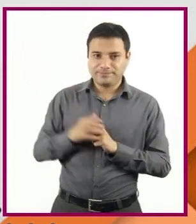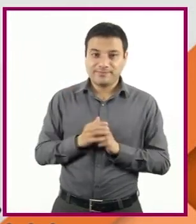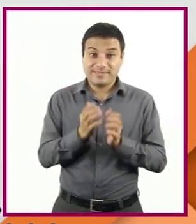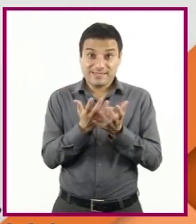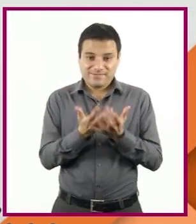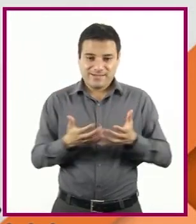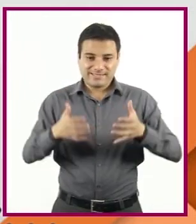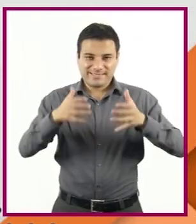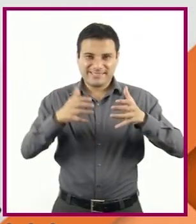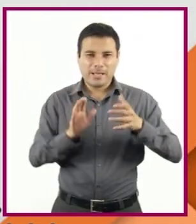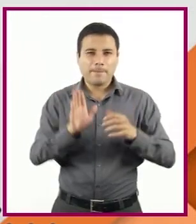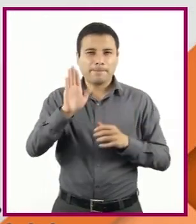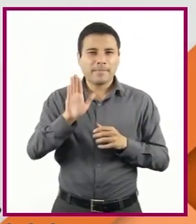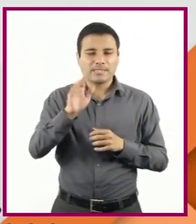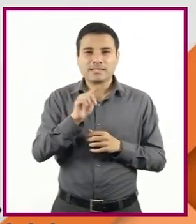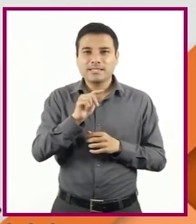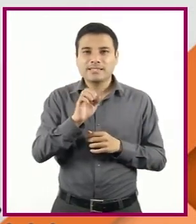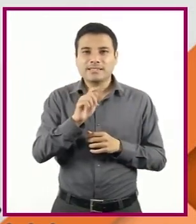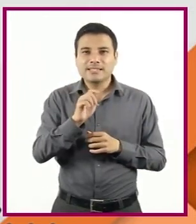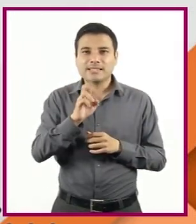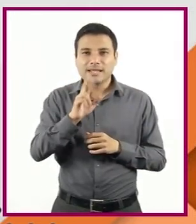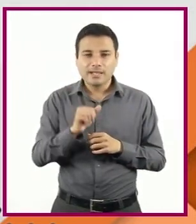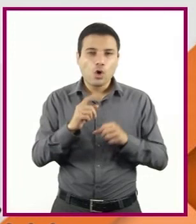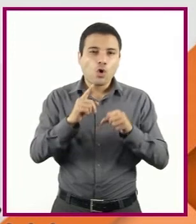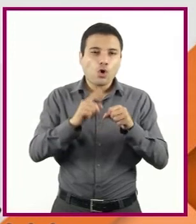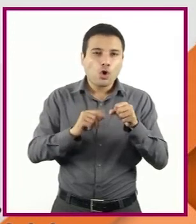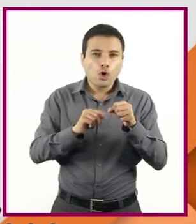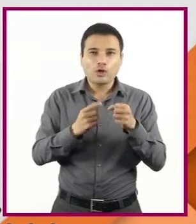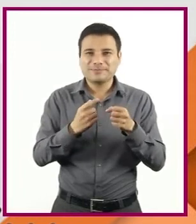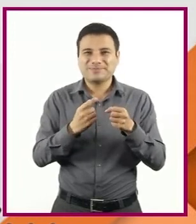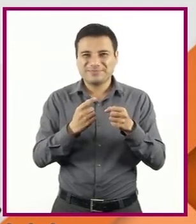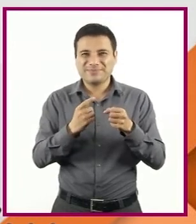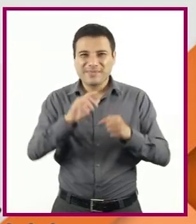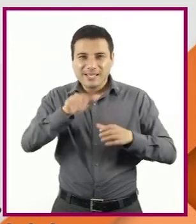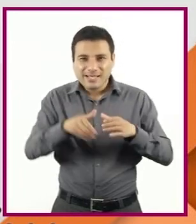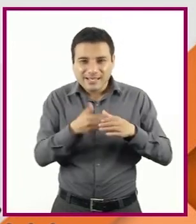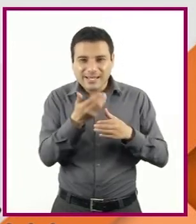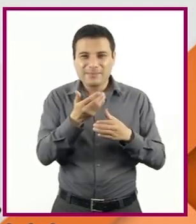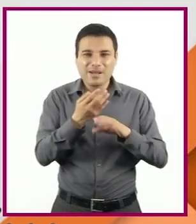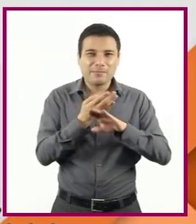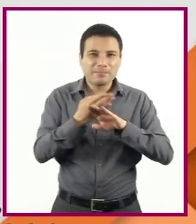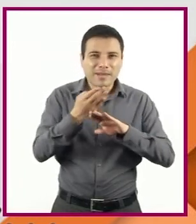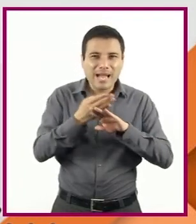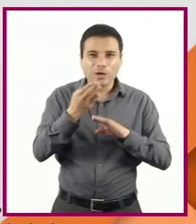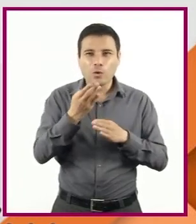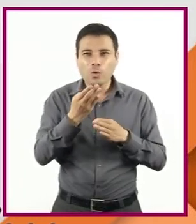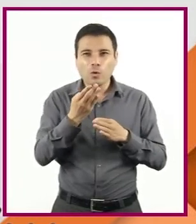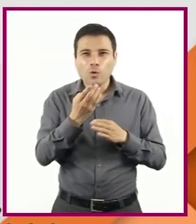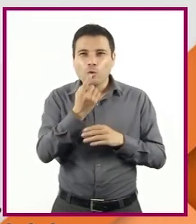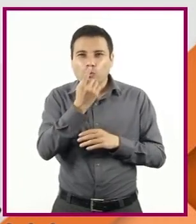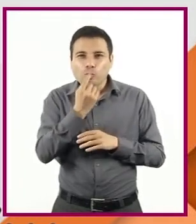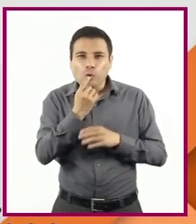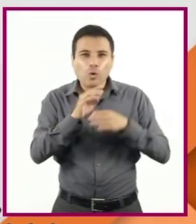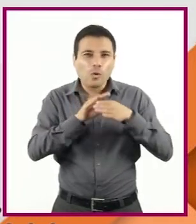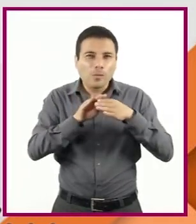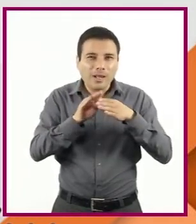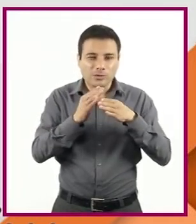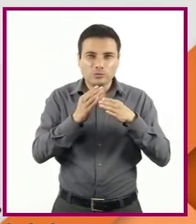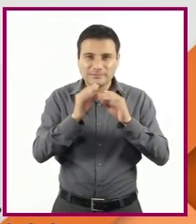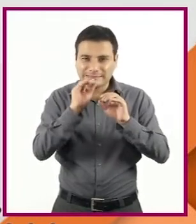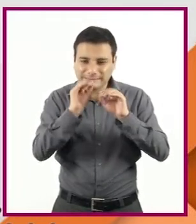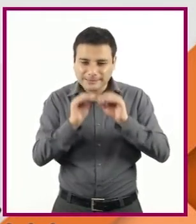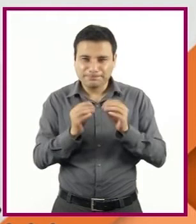su manejo de colores como el crema, negro y blanco sobre guinda y negro sobre crema o sobre